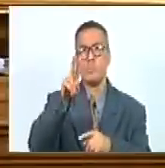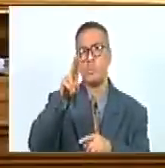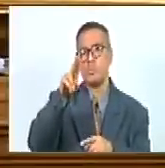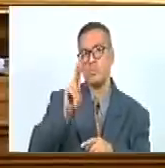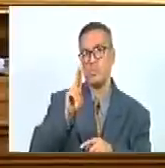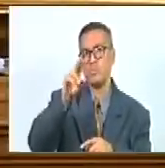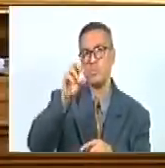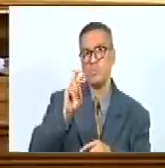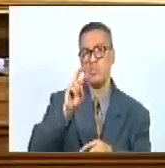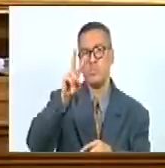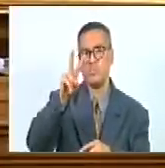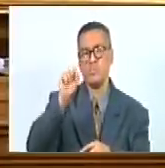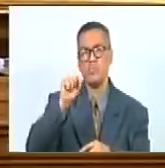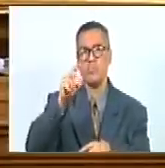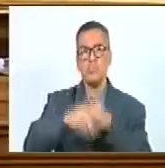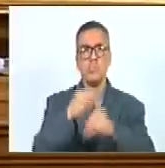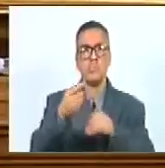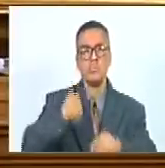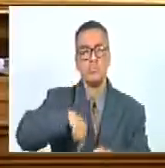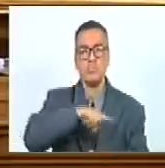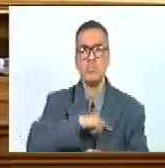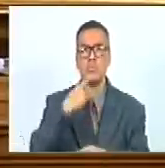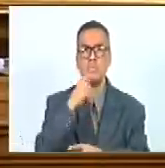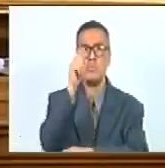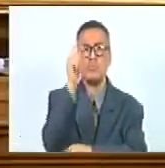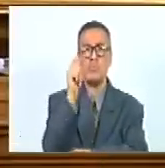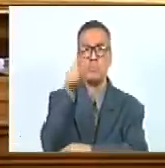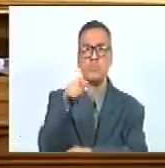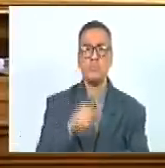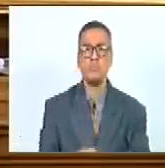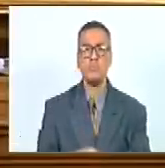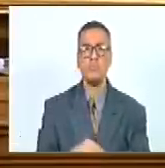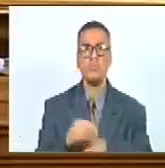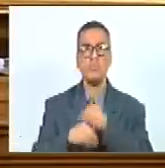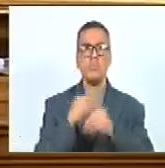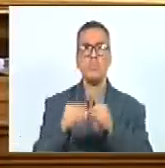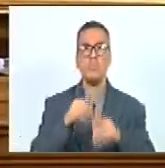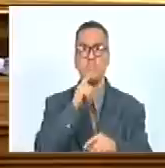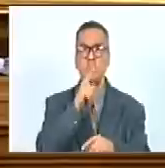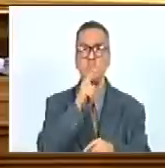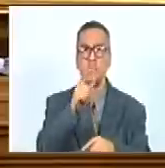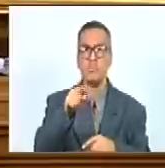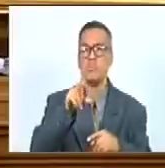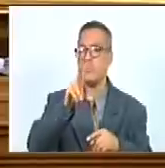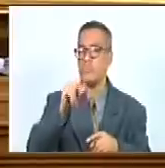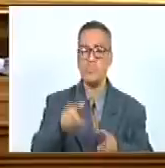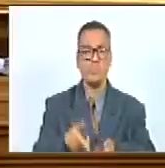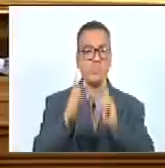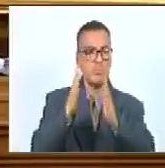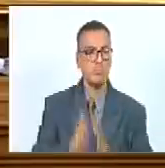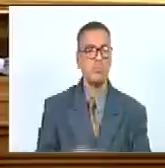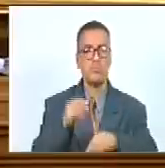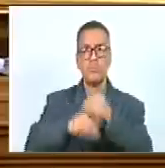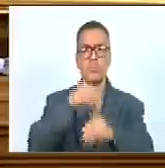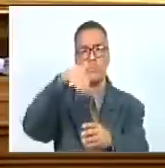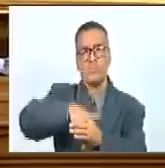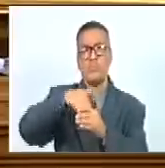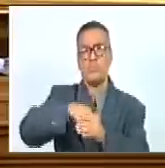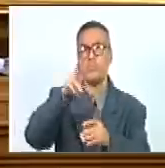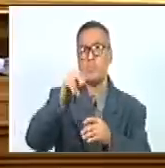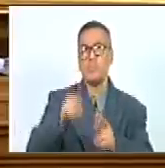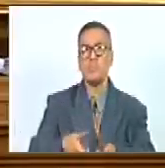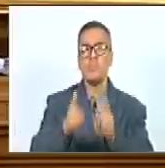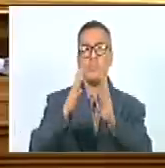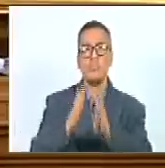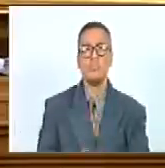Central de Venezuela. Eso es lo que estamos diciendo, diputado. Que ejerce la barbarie, que no permite el ejercicio del voto, que no permite